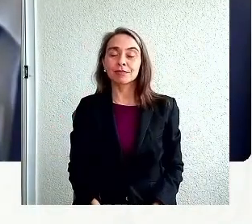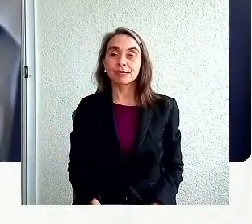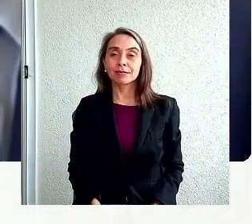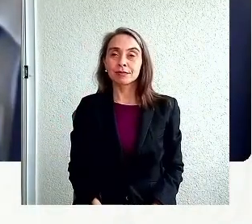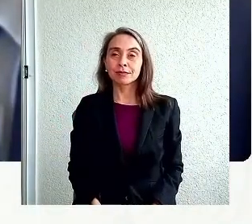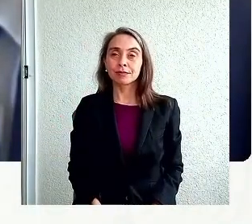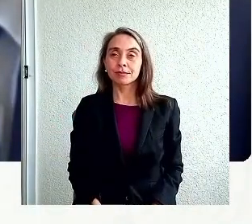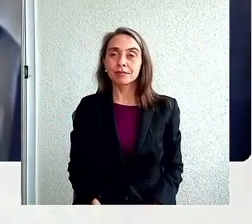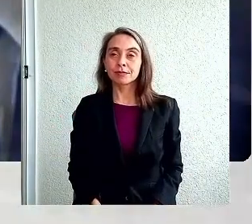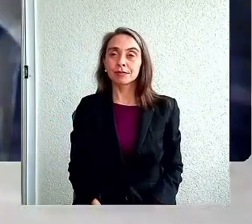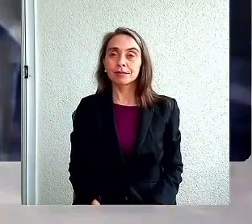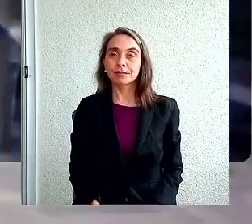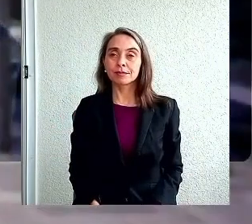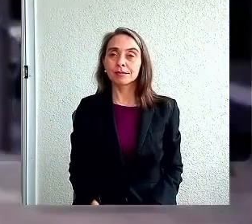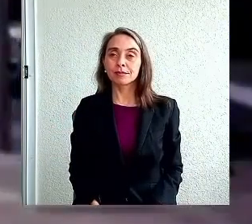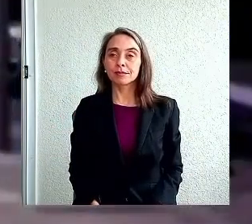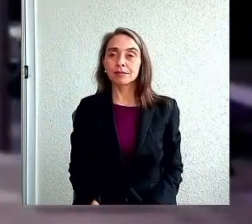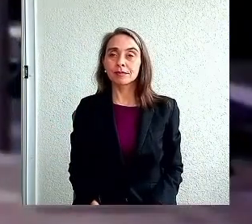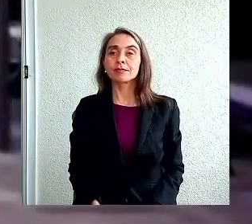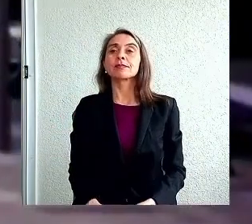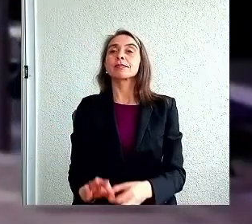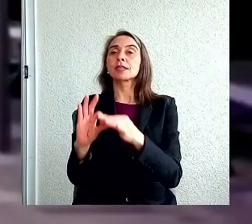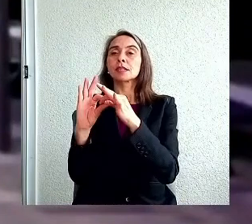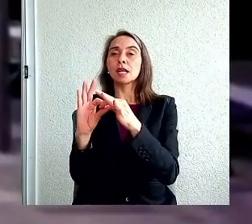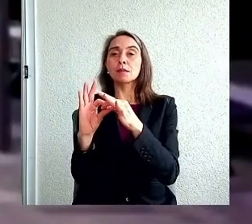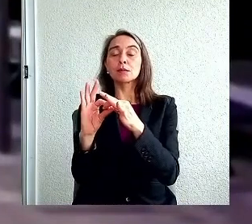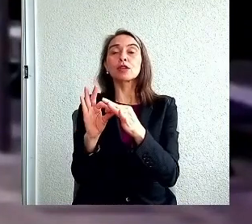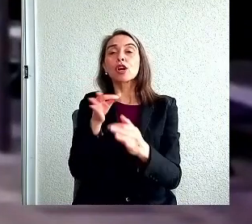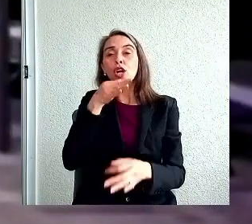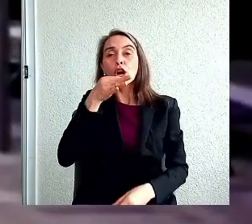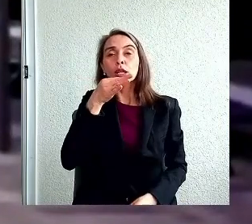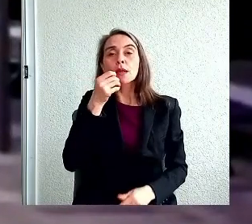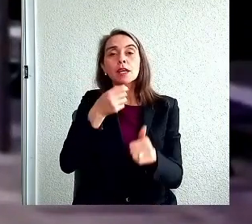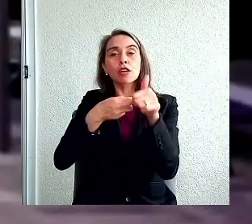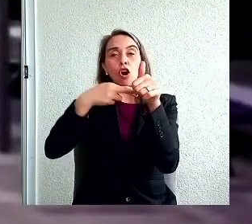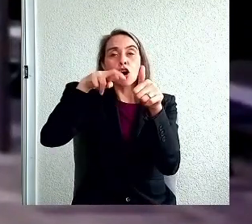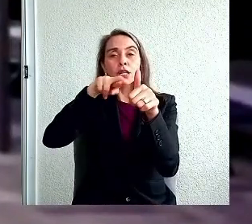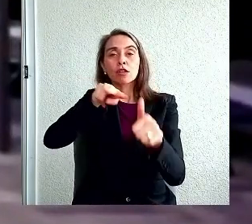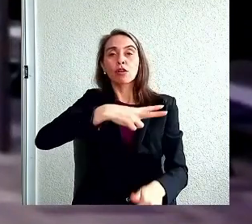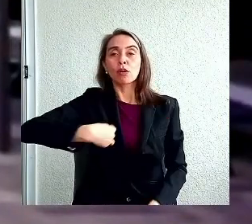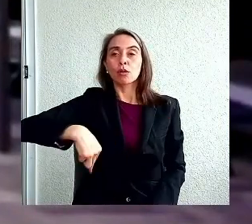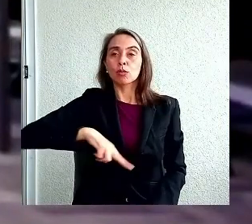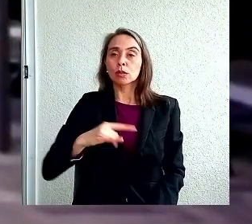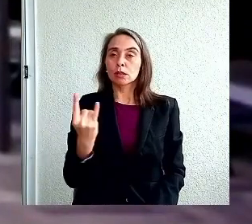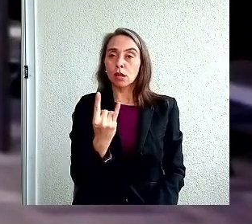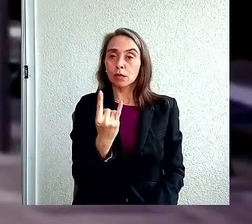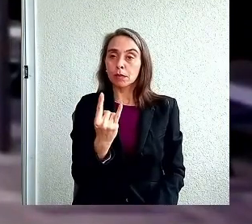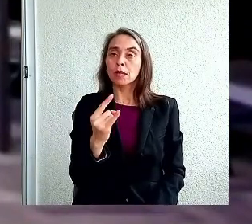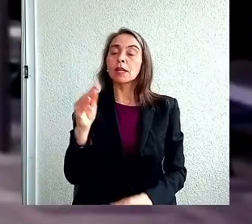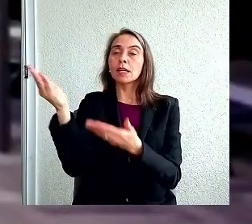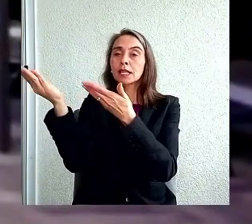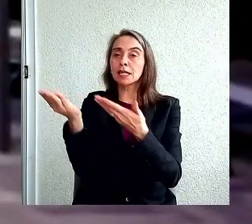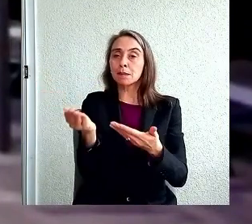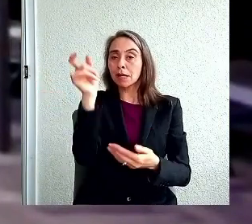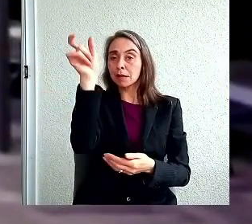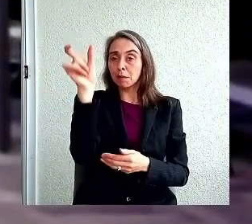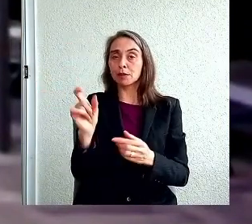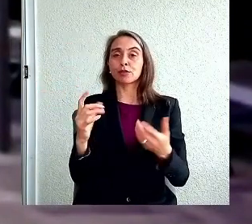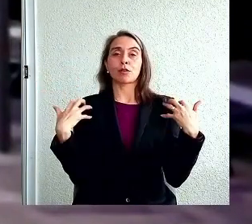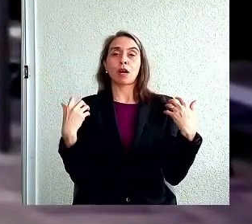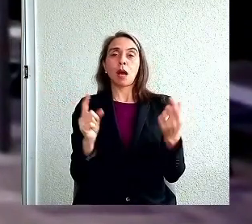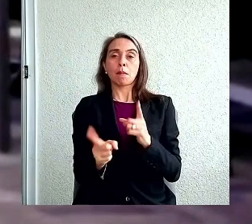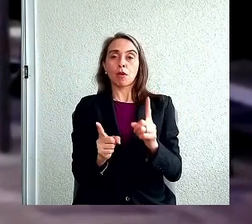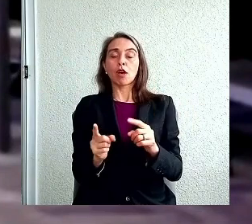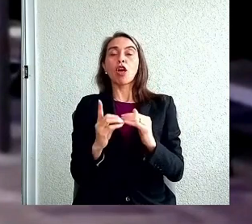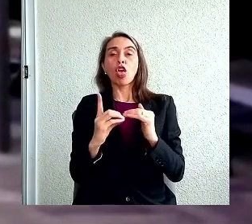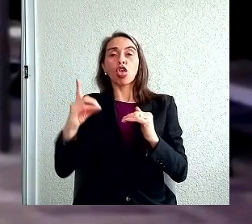Agradecemos las palabras del rector de nuestra Casa de Estudios e invitamos al moderador de esta jornada, el doctor Samir Couro, quien será el encargado